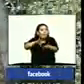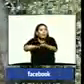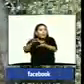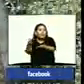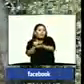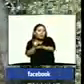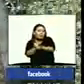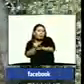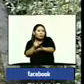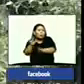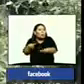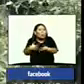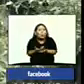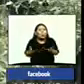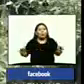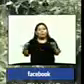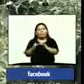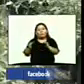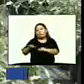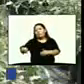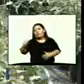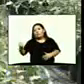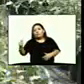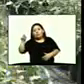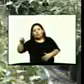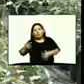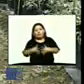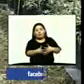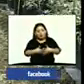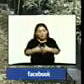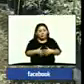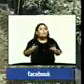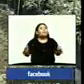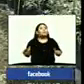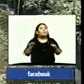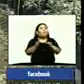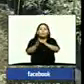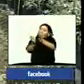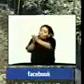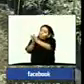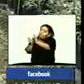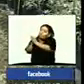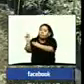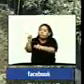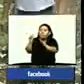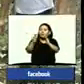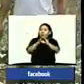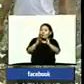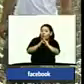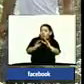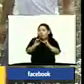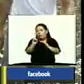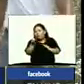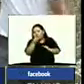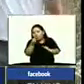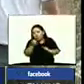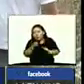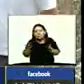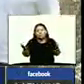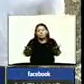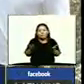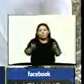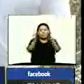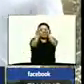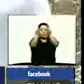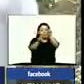país americano como cualquier ciudadano. Además, se está gestionando techo y alimentación. Se creará una plataforma